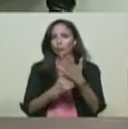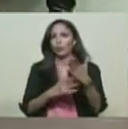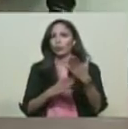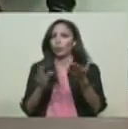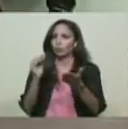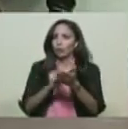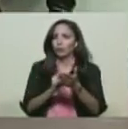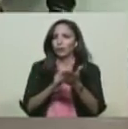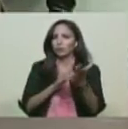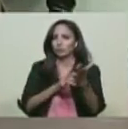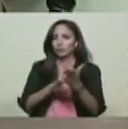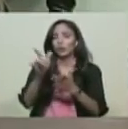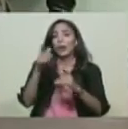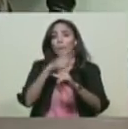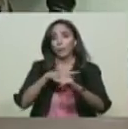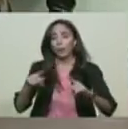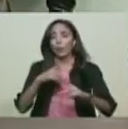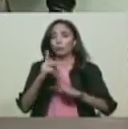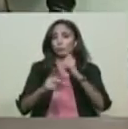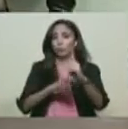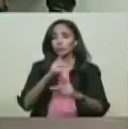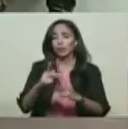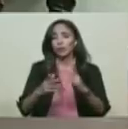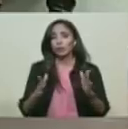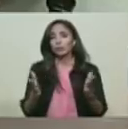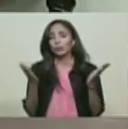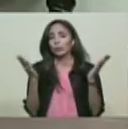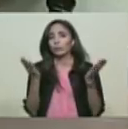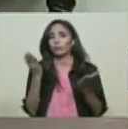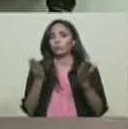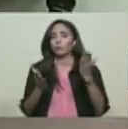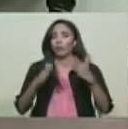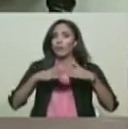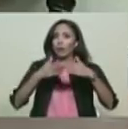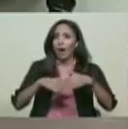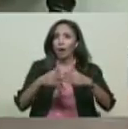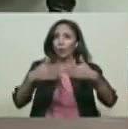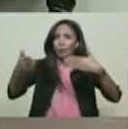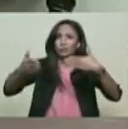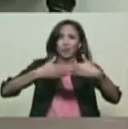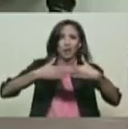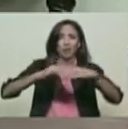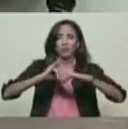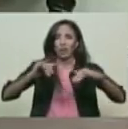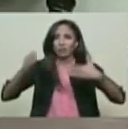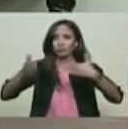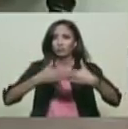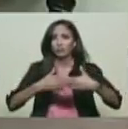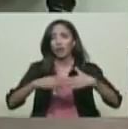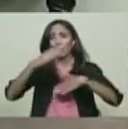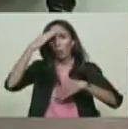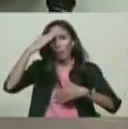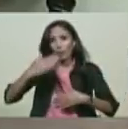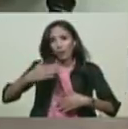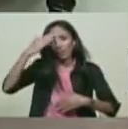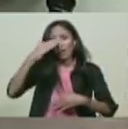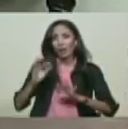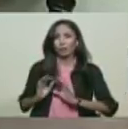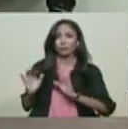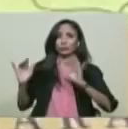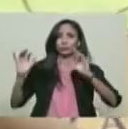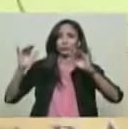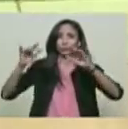pero eso sí, hemos procedido a tomar los puertos con la Fuerza Armada Nacional Bolivariana